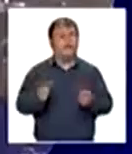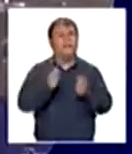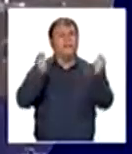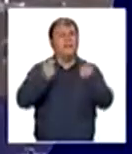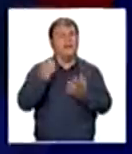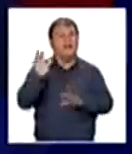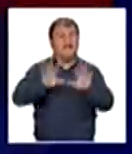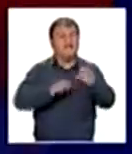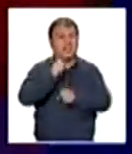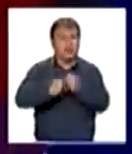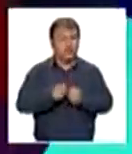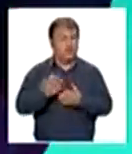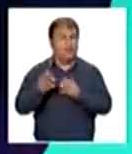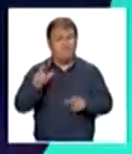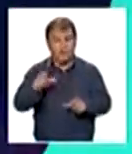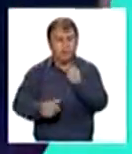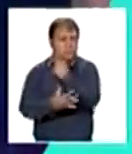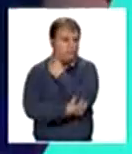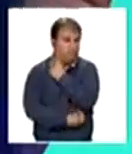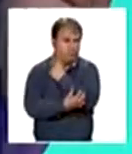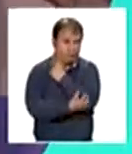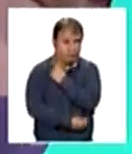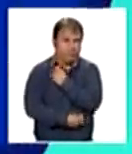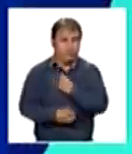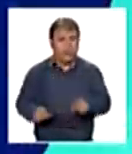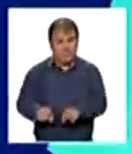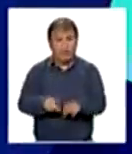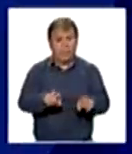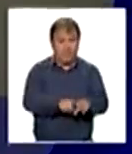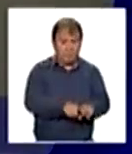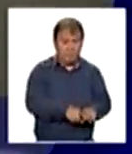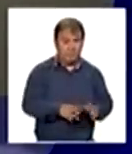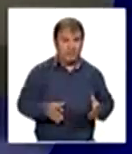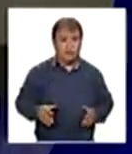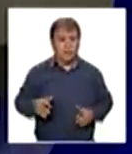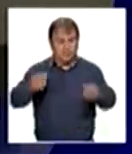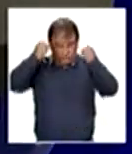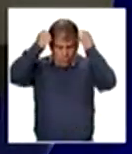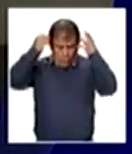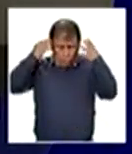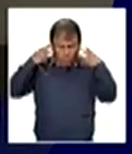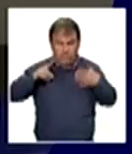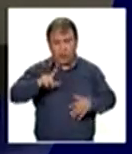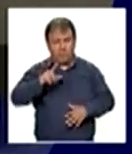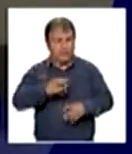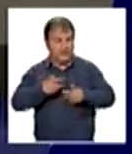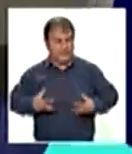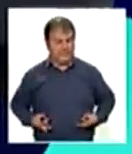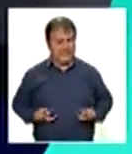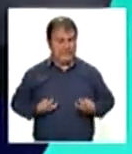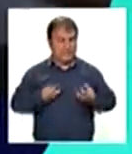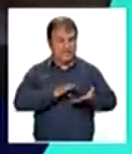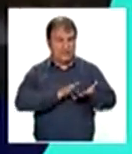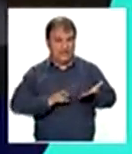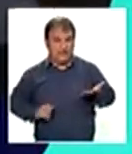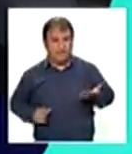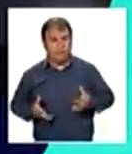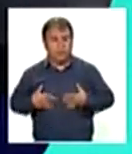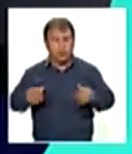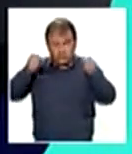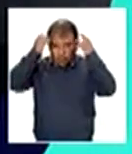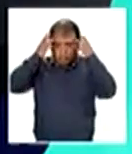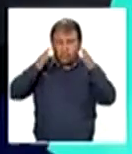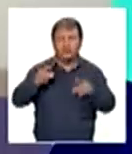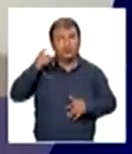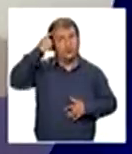estudiantes de bajos recursos. Y también, novia con leucemia cumple el sueño de casarse. Con eso y más regresamos, no se